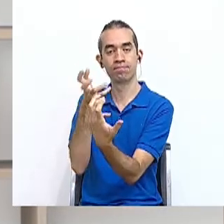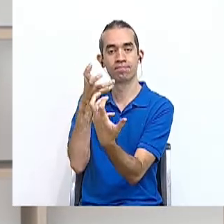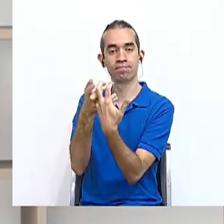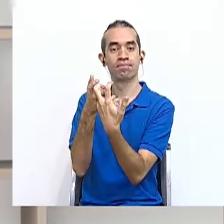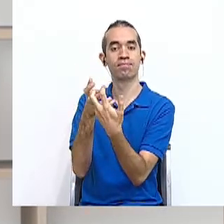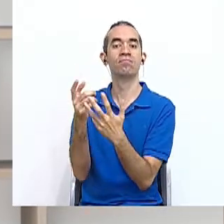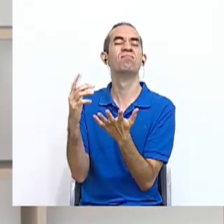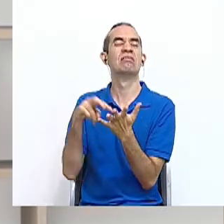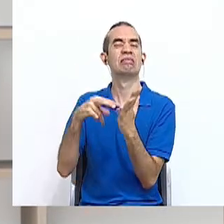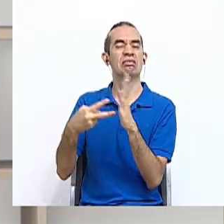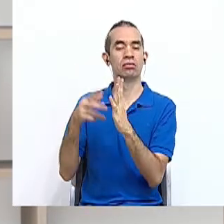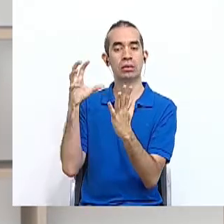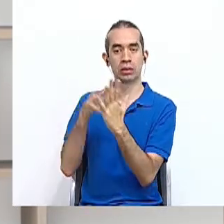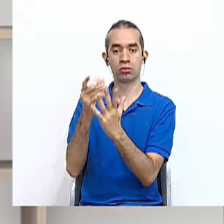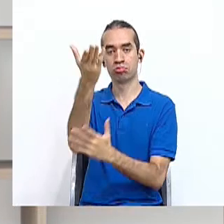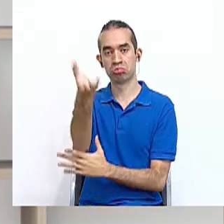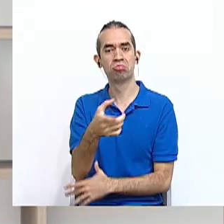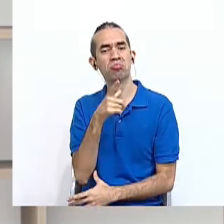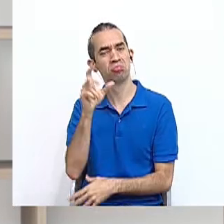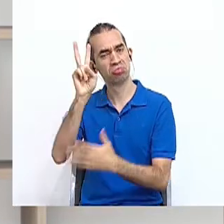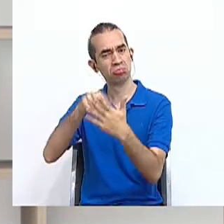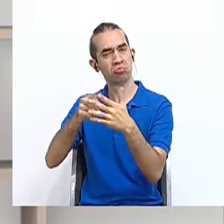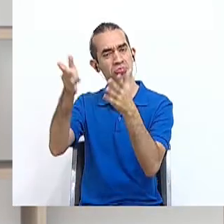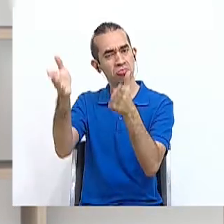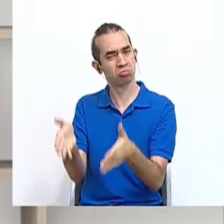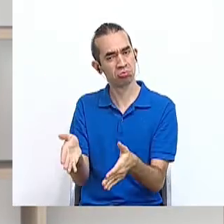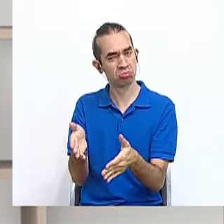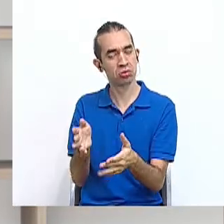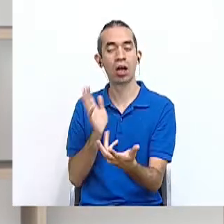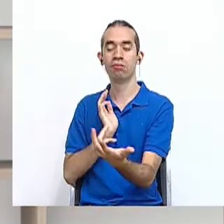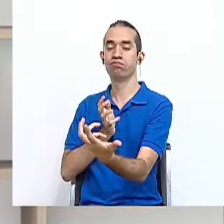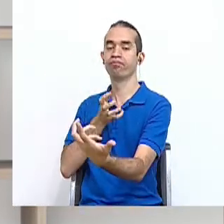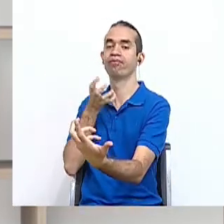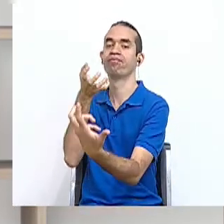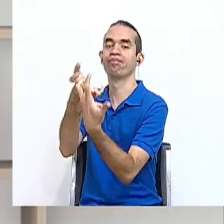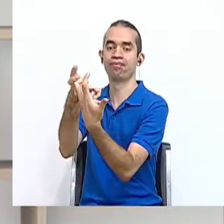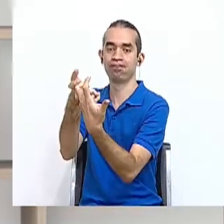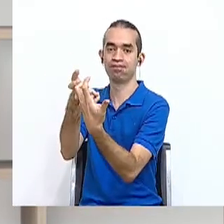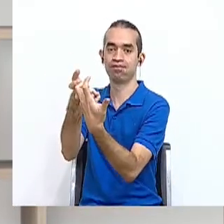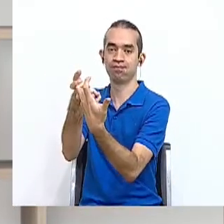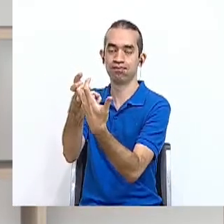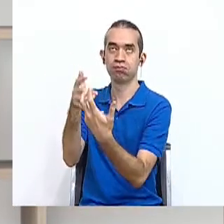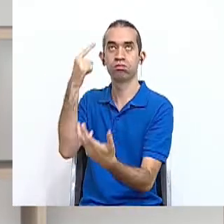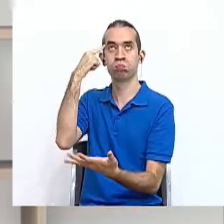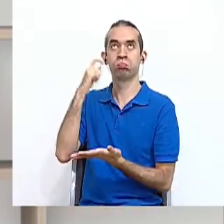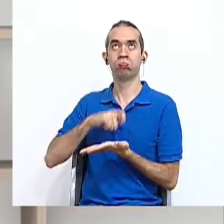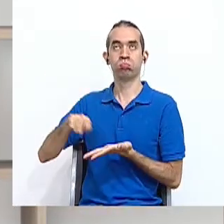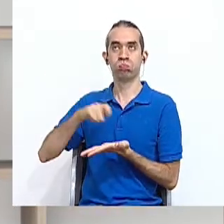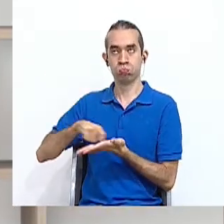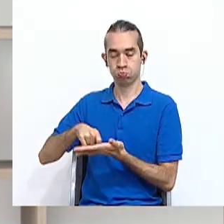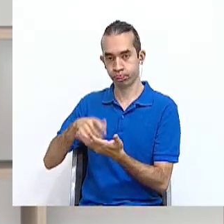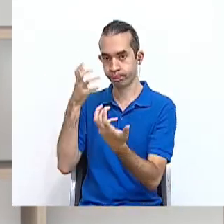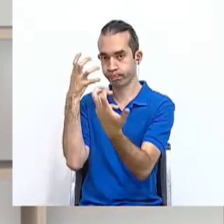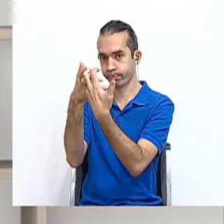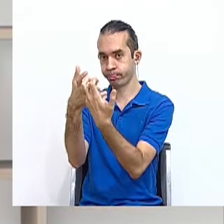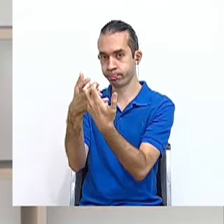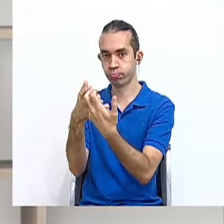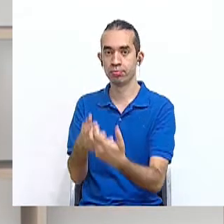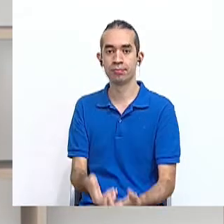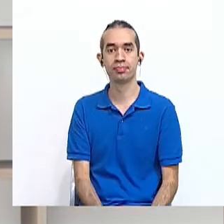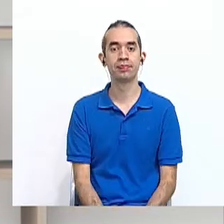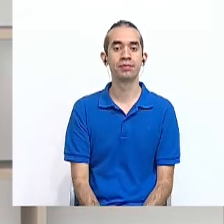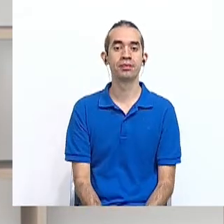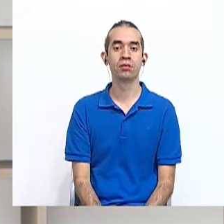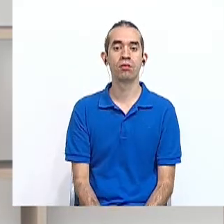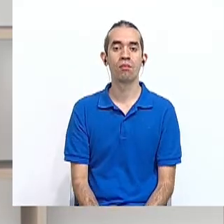el texto va hacia un lector y ese lector tiene que ser nuestro objetivo, es decir, el texto enfocado